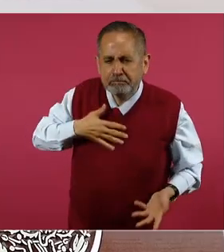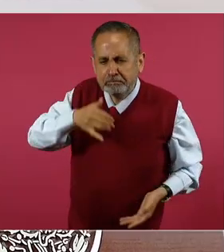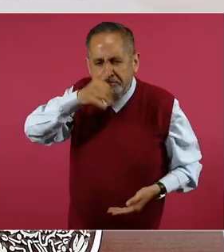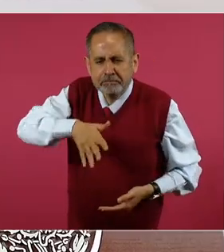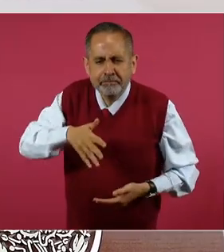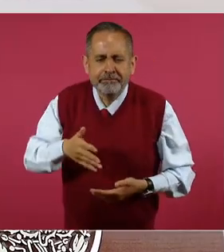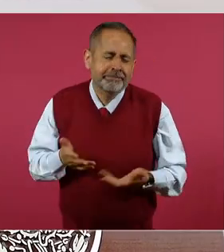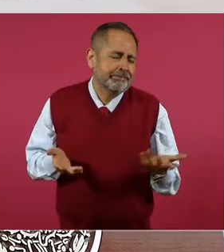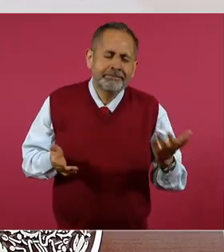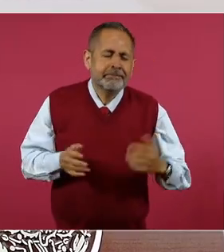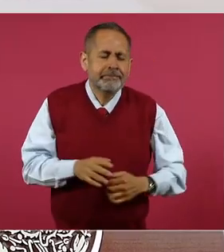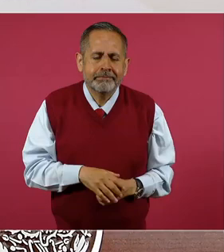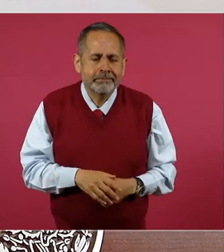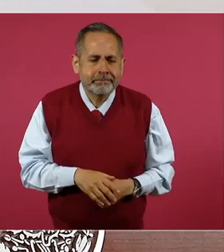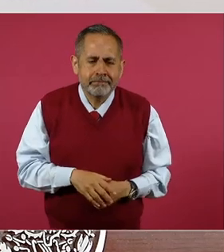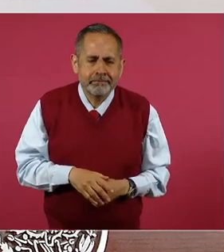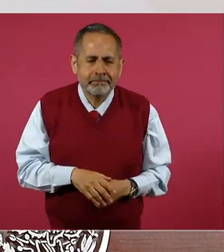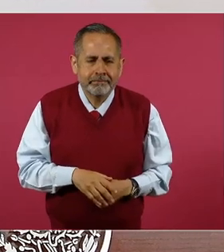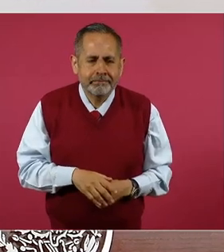gente que